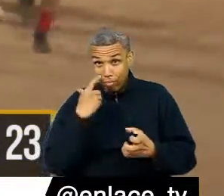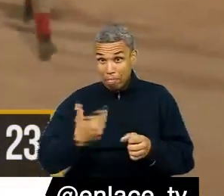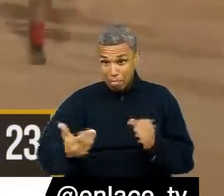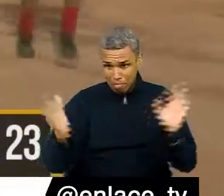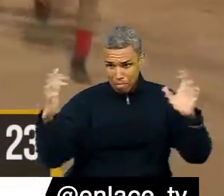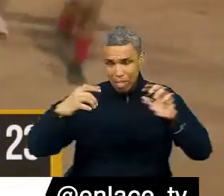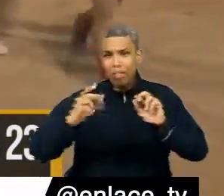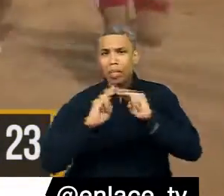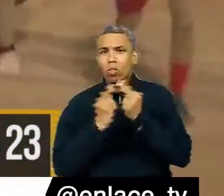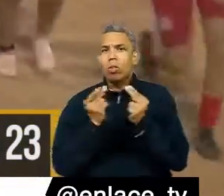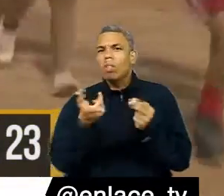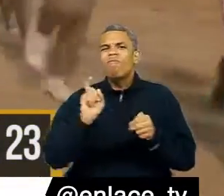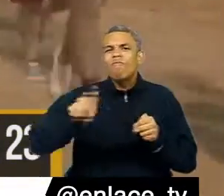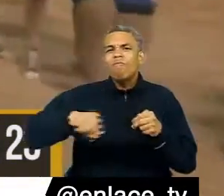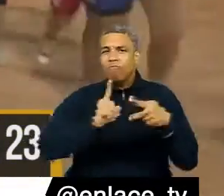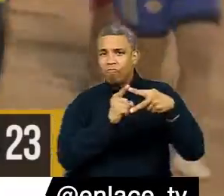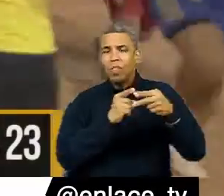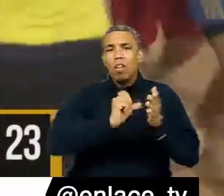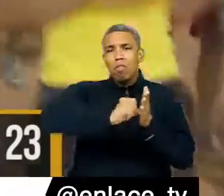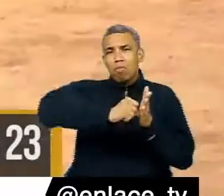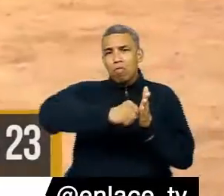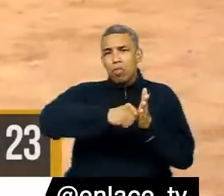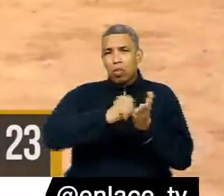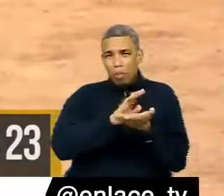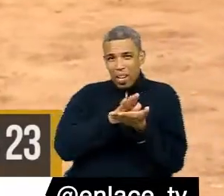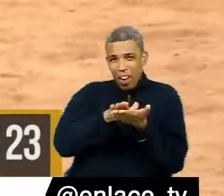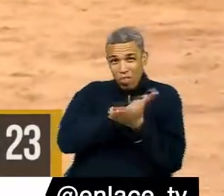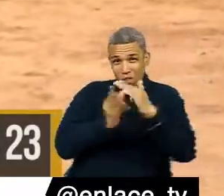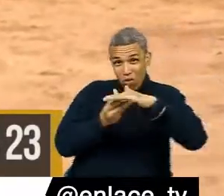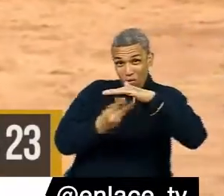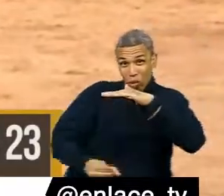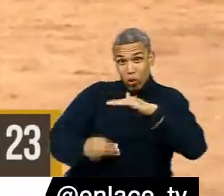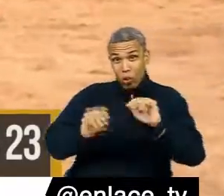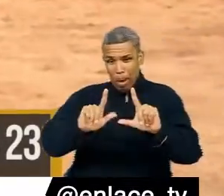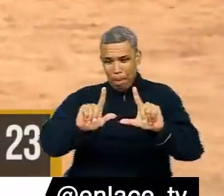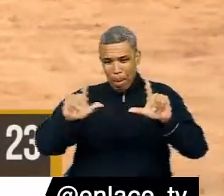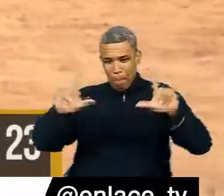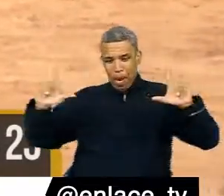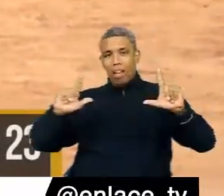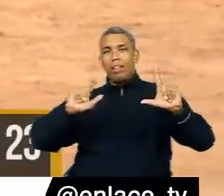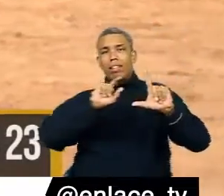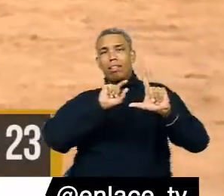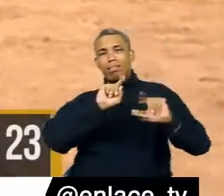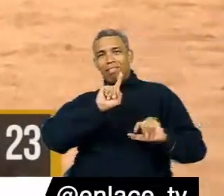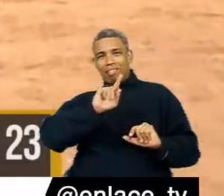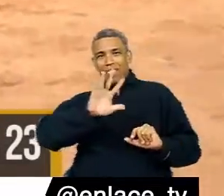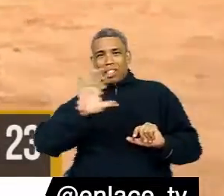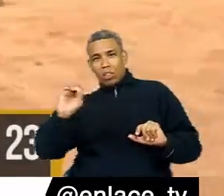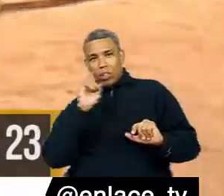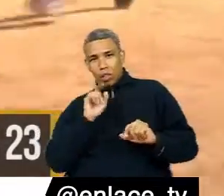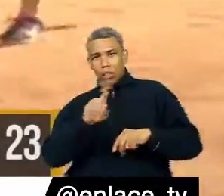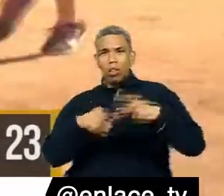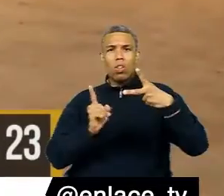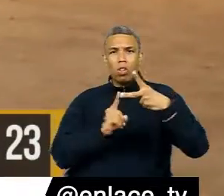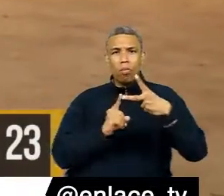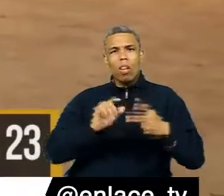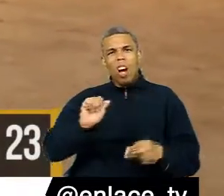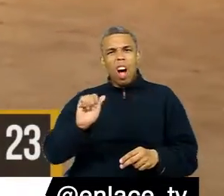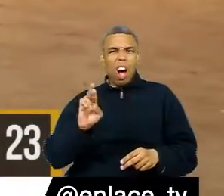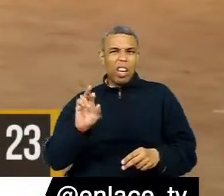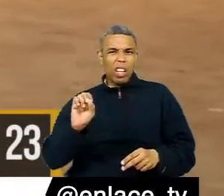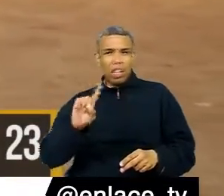cédula ampliada al 150%, fotocopia de la EPS o ARS o SISBEN, y